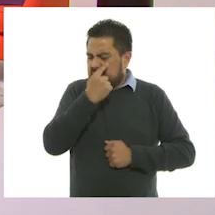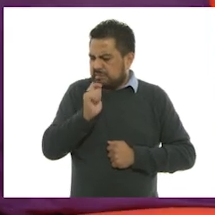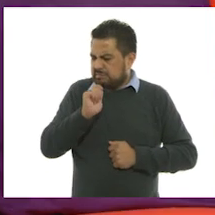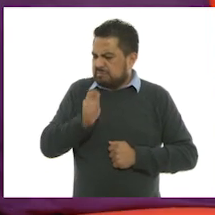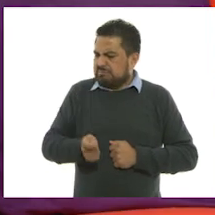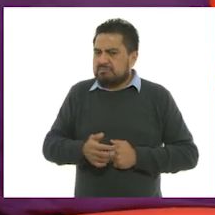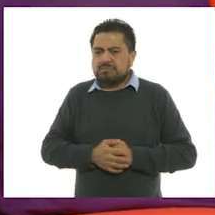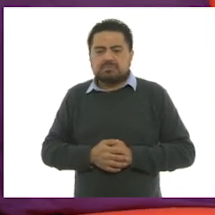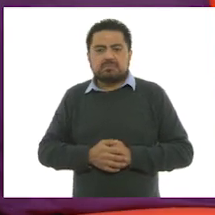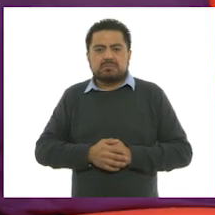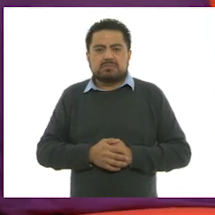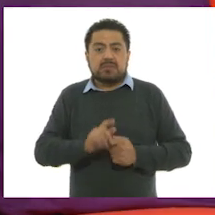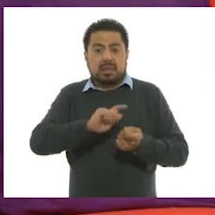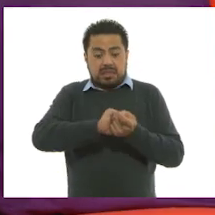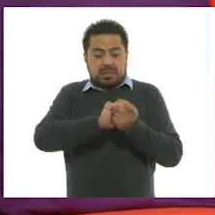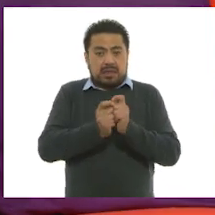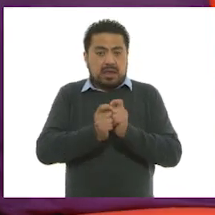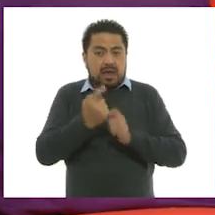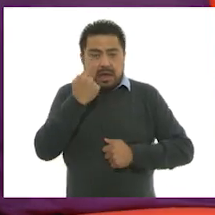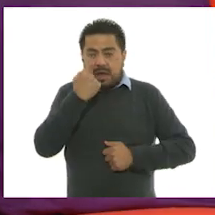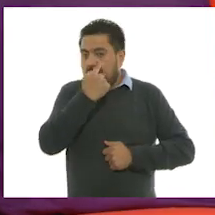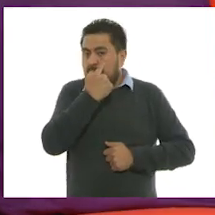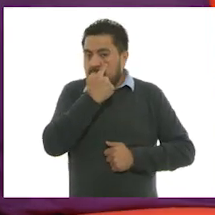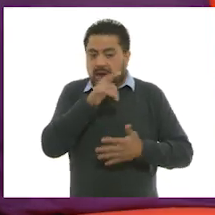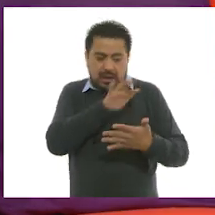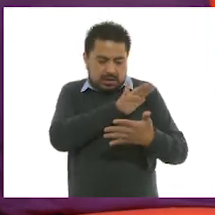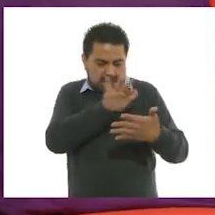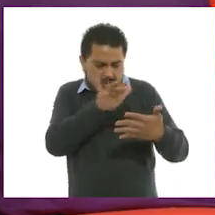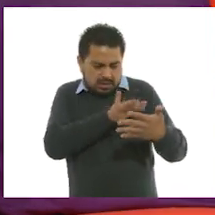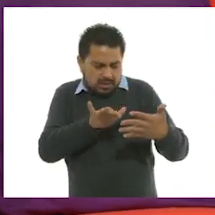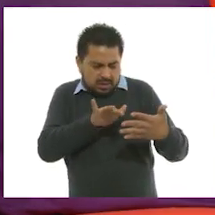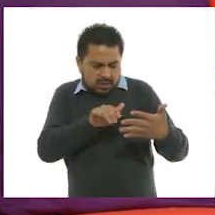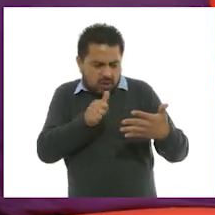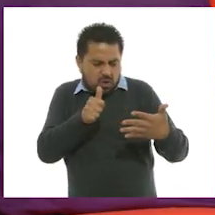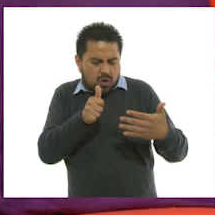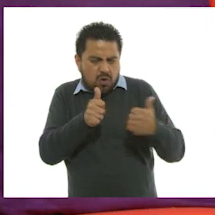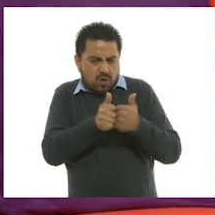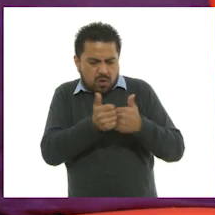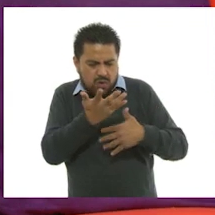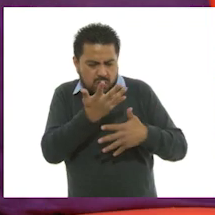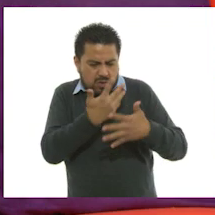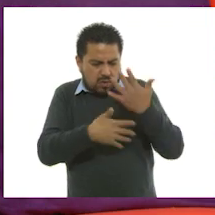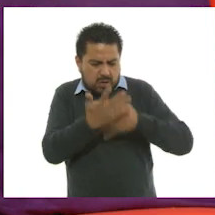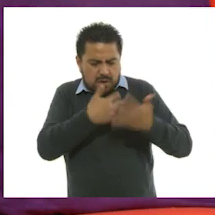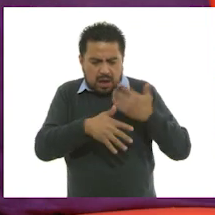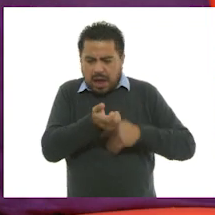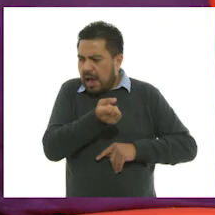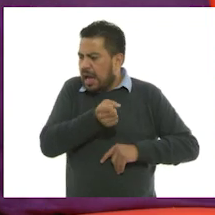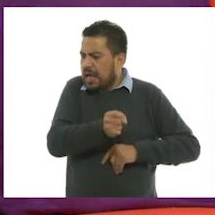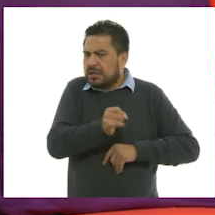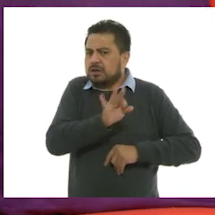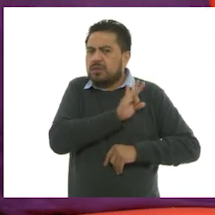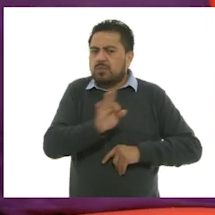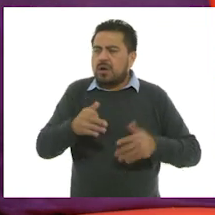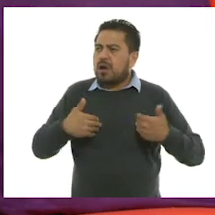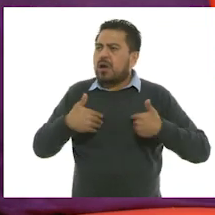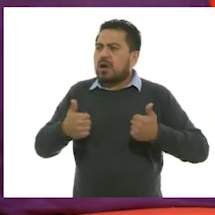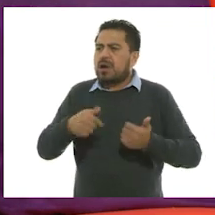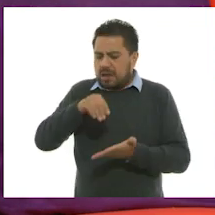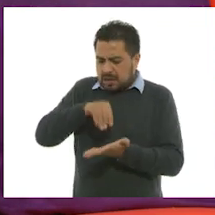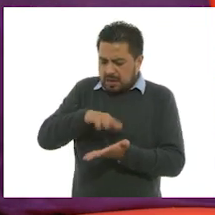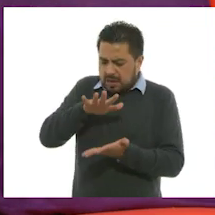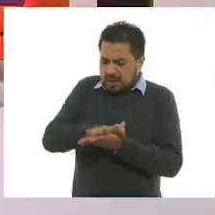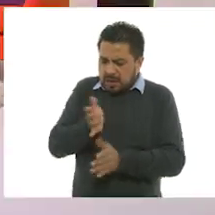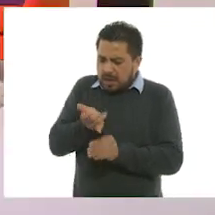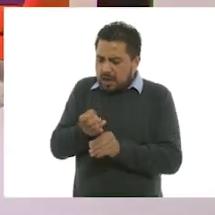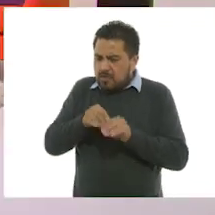refieres? La traducción a vista será la lectura del texto a través de la lengua de señas, de manera que puedan comprender el contenido del